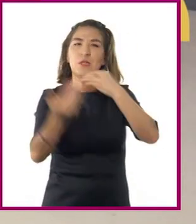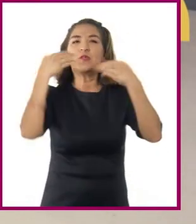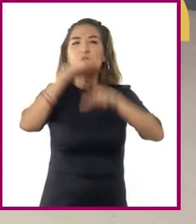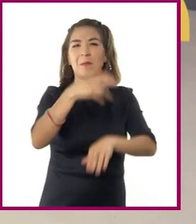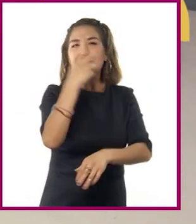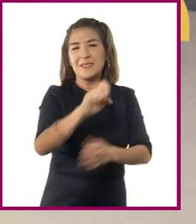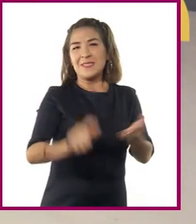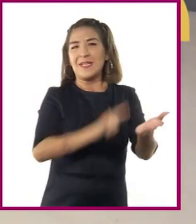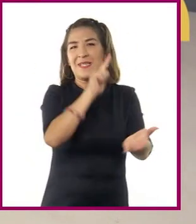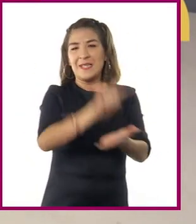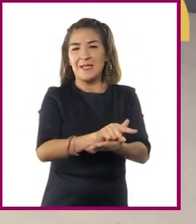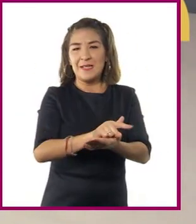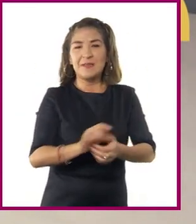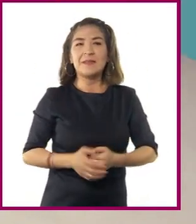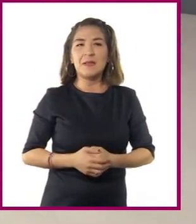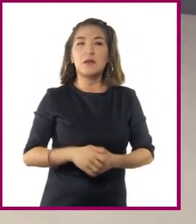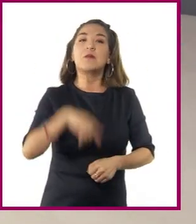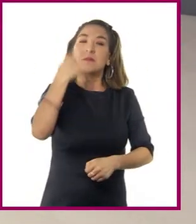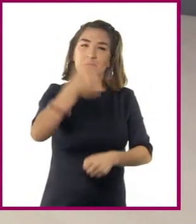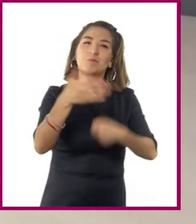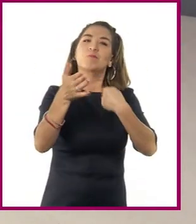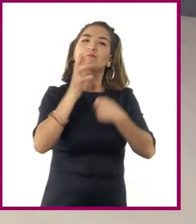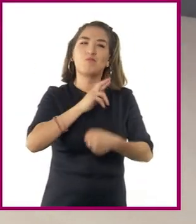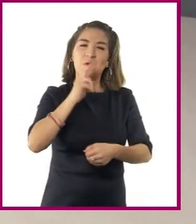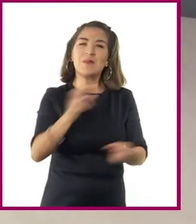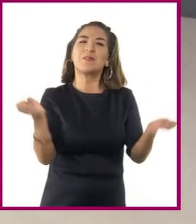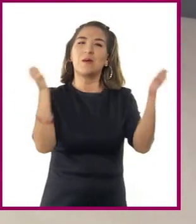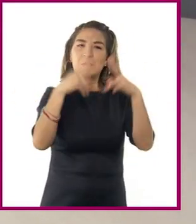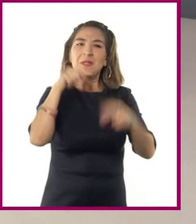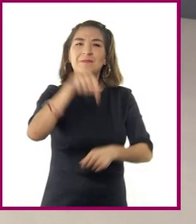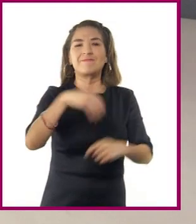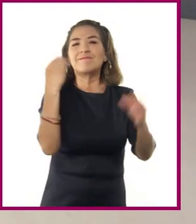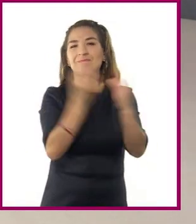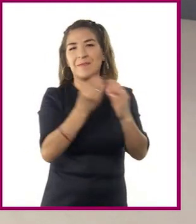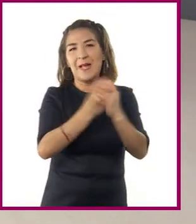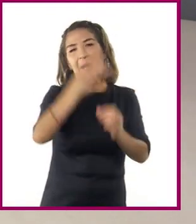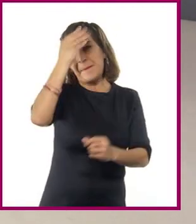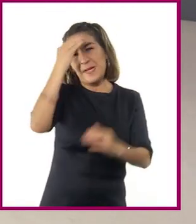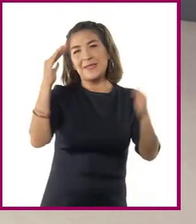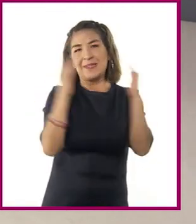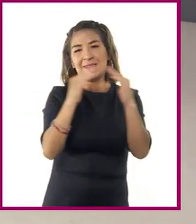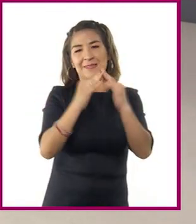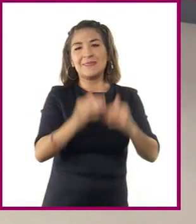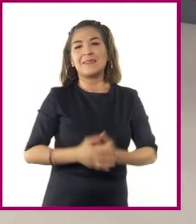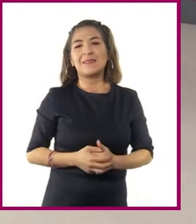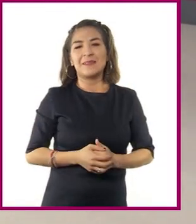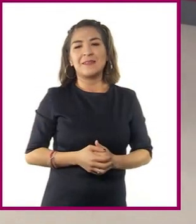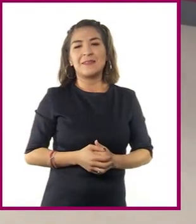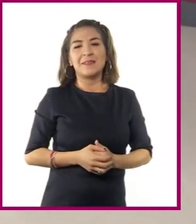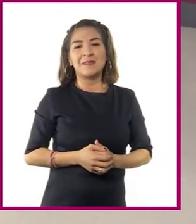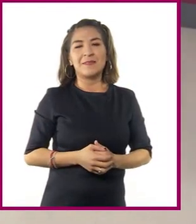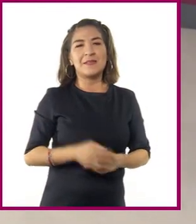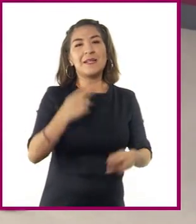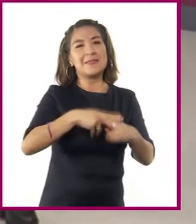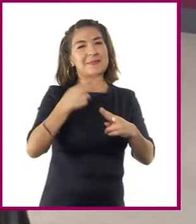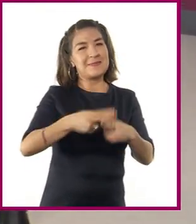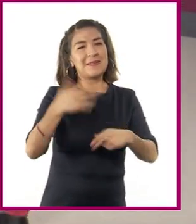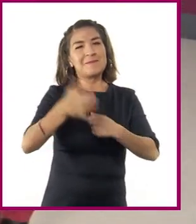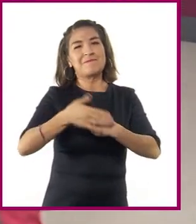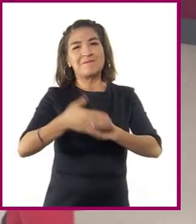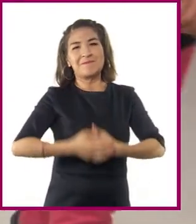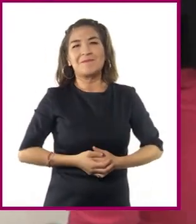nuestras leyes. Nos encontraremos pronto en una sesión más de Aprende en Casa. Hasta la